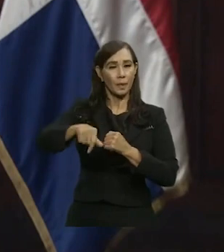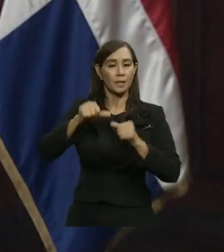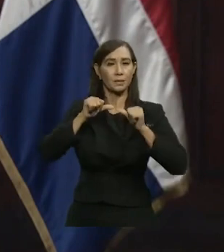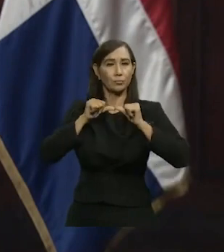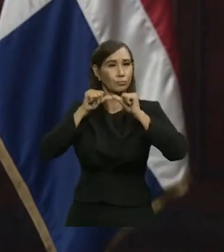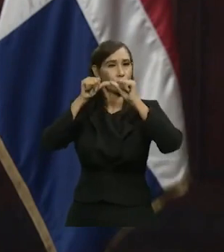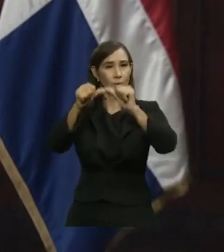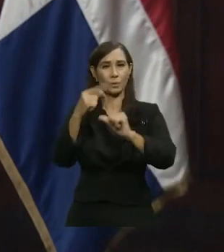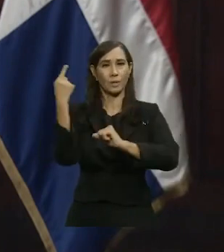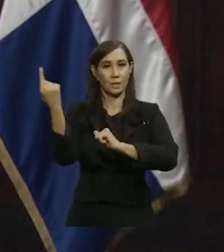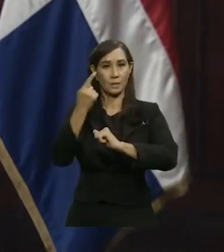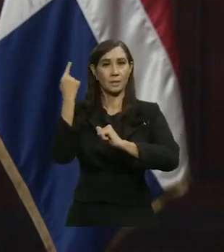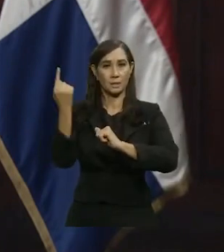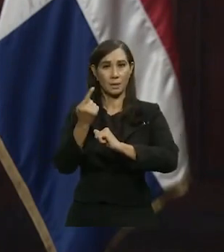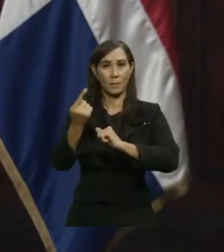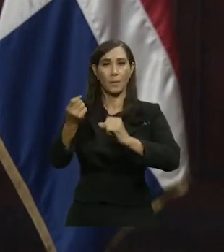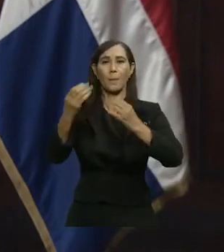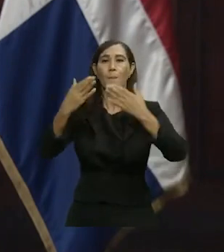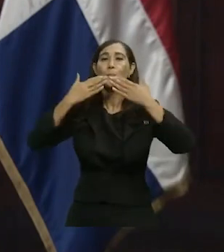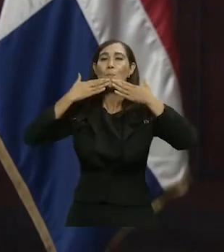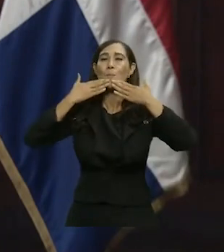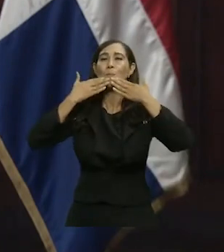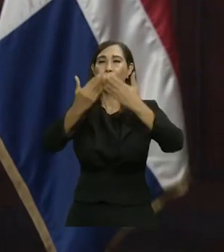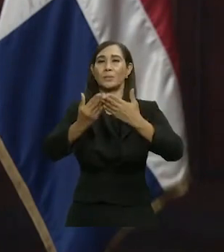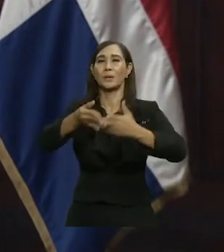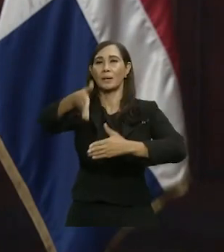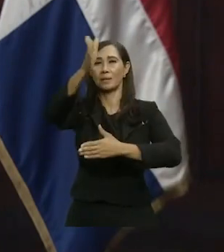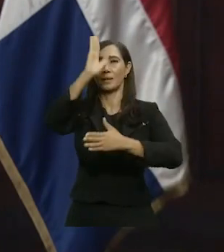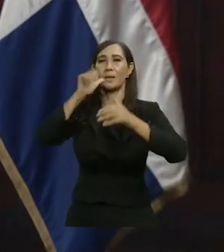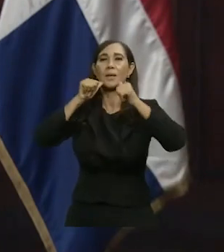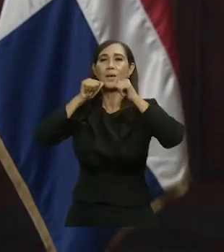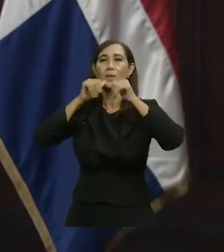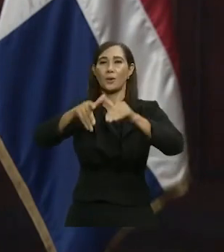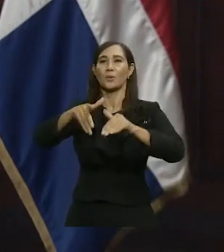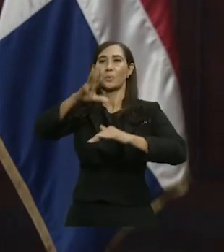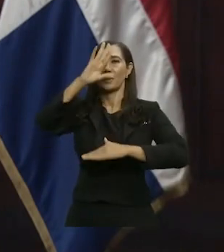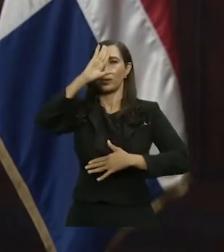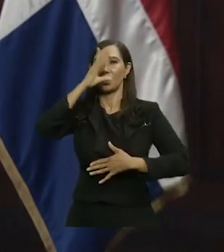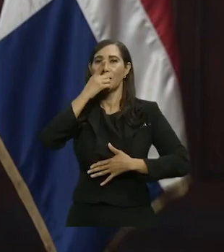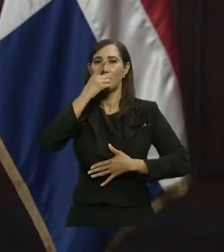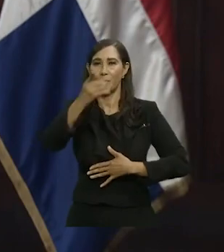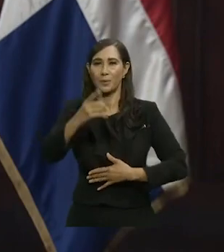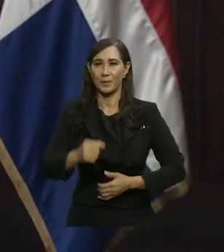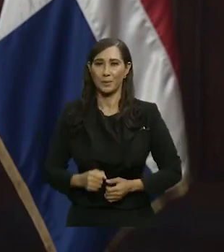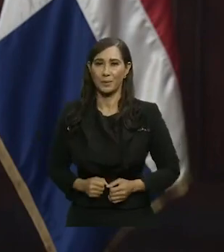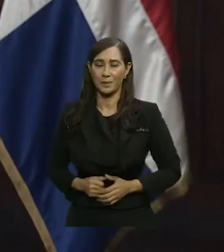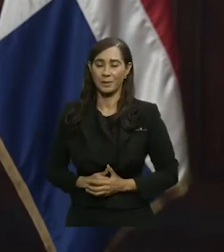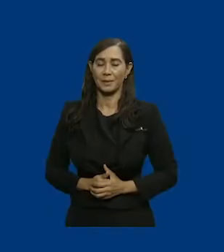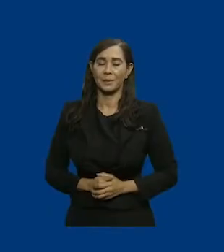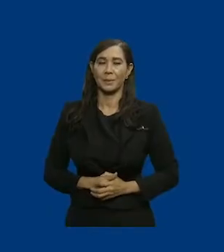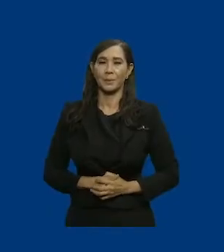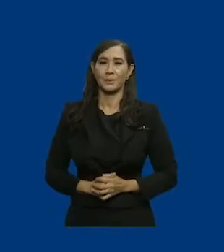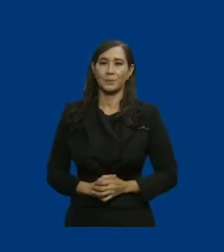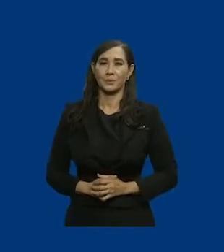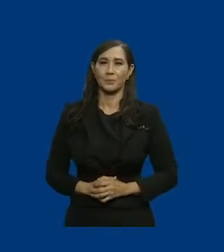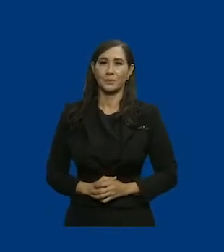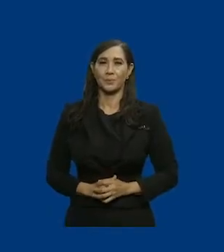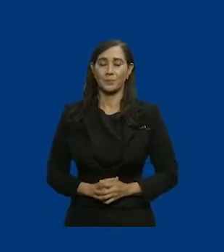continuará haciendo siempre. Muchas gracias y que Dios bendiga a la República Dominicana.